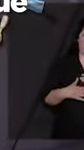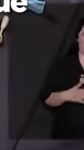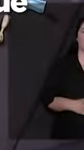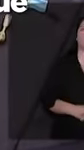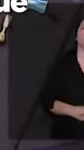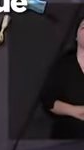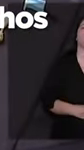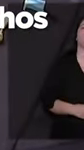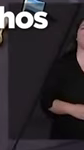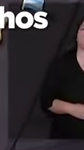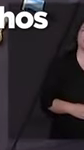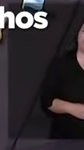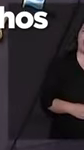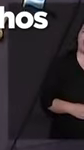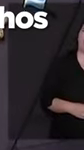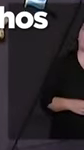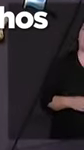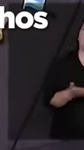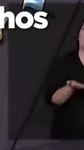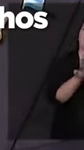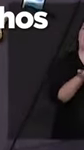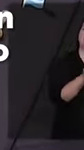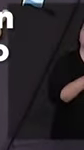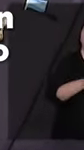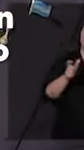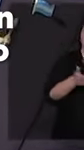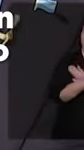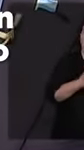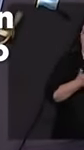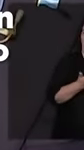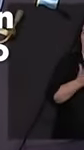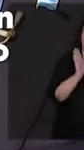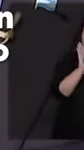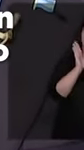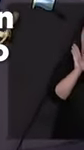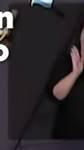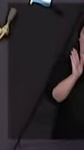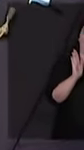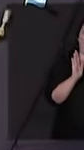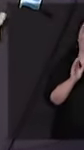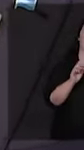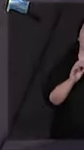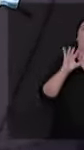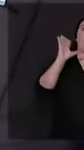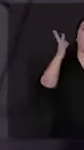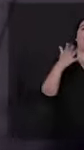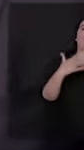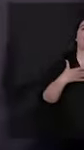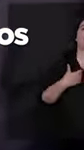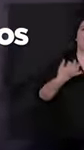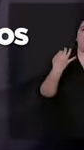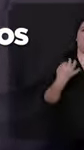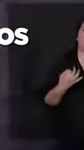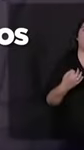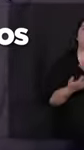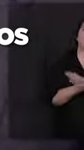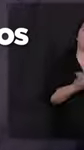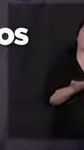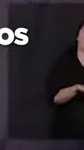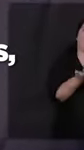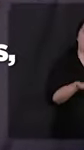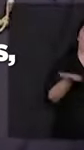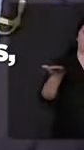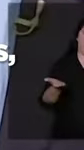tenemos que poner en la agenda los nuevos derechos humanos el derecho un ambiente sano es uno de los nuevos derechos humanos planteados en